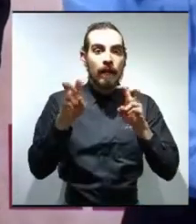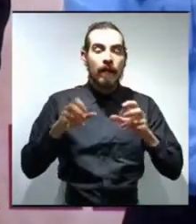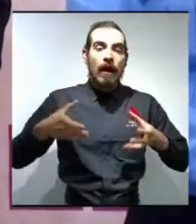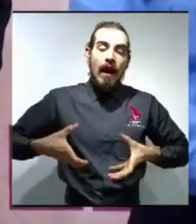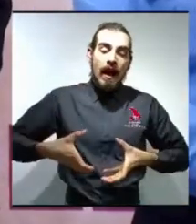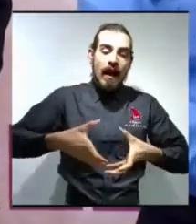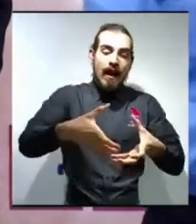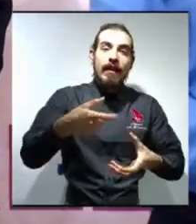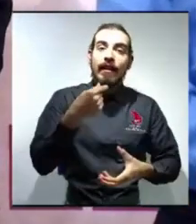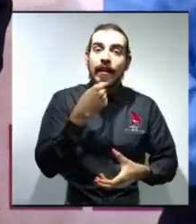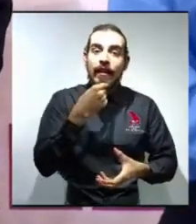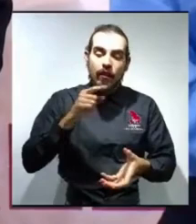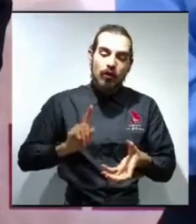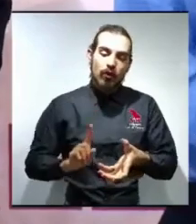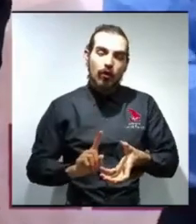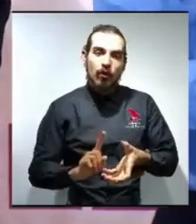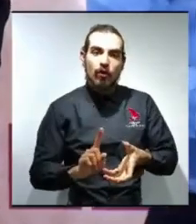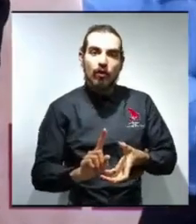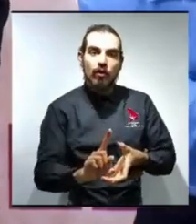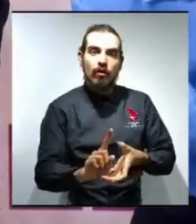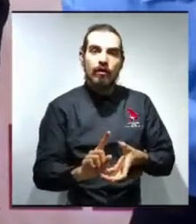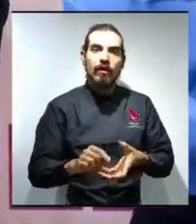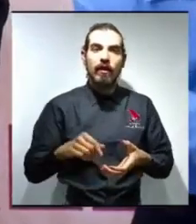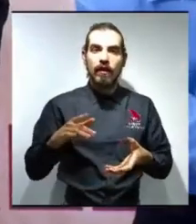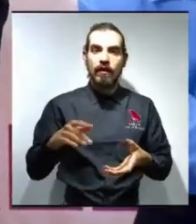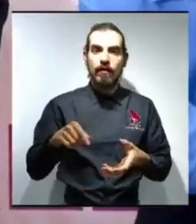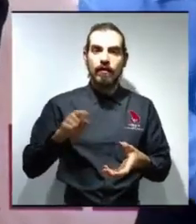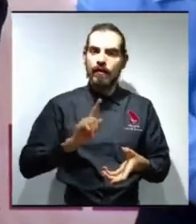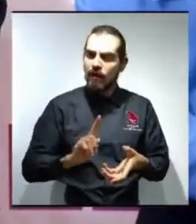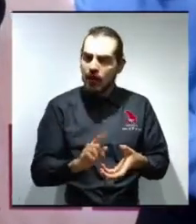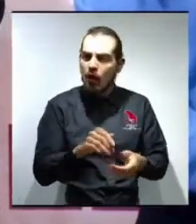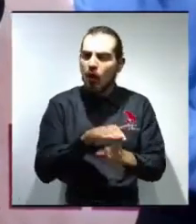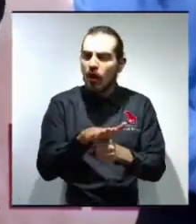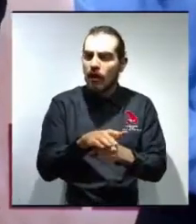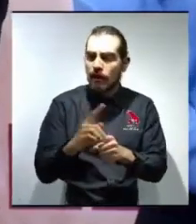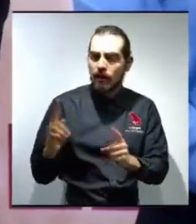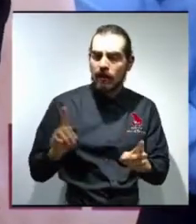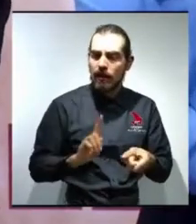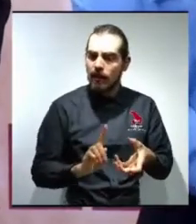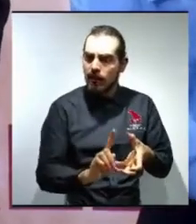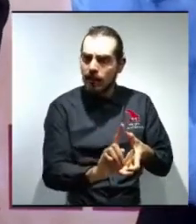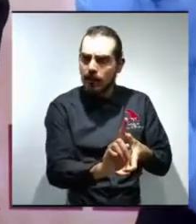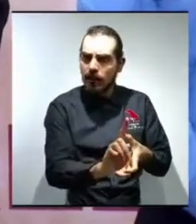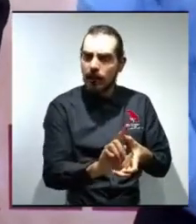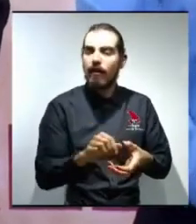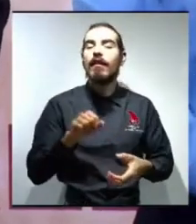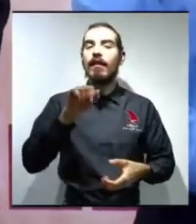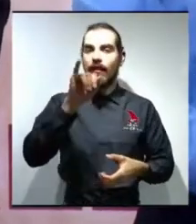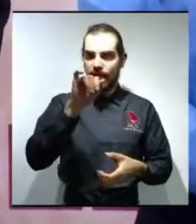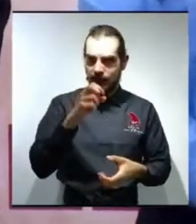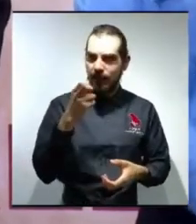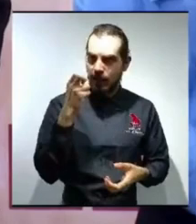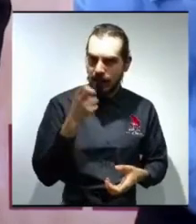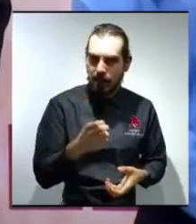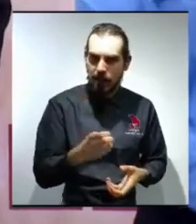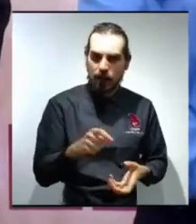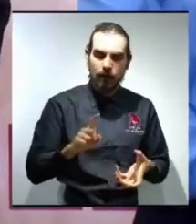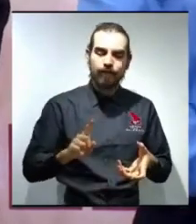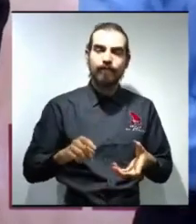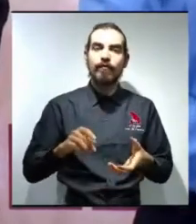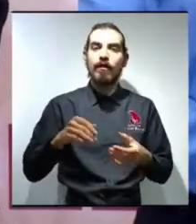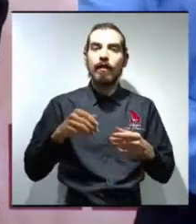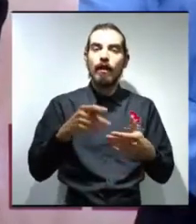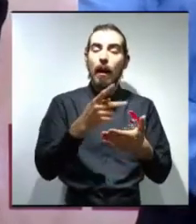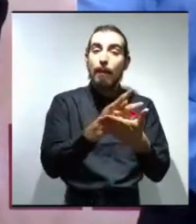¿se refiere a los de los cruceros? Sí, estamos permanentemente apoyando ahí en nuestro programa